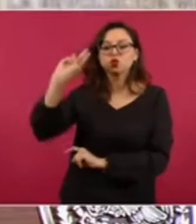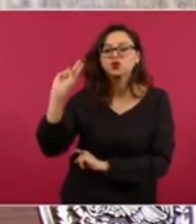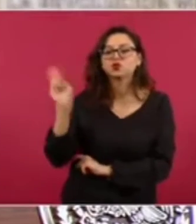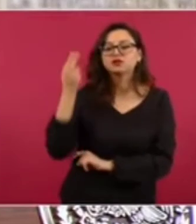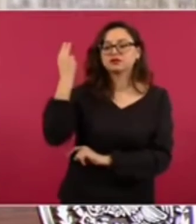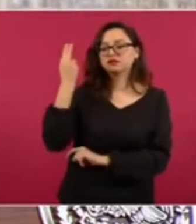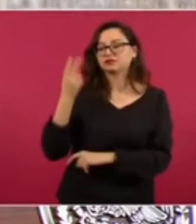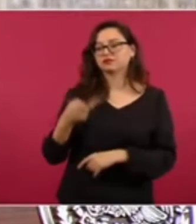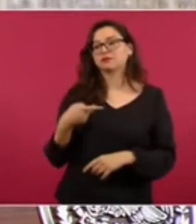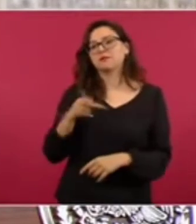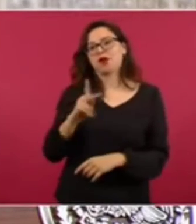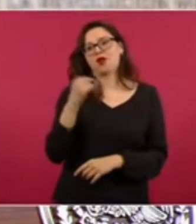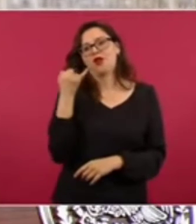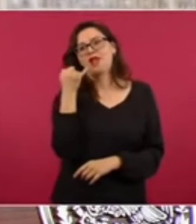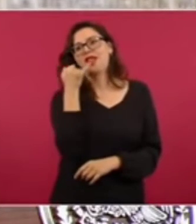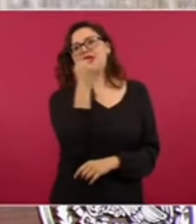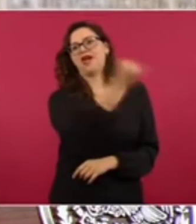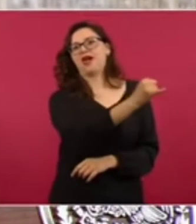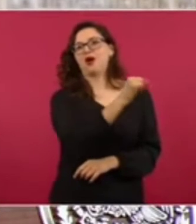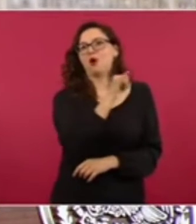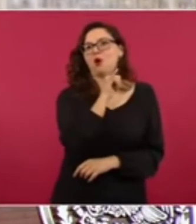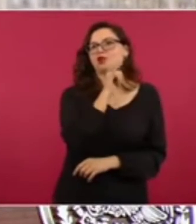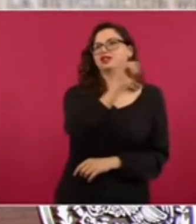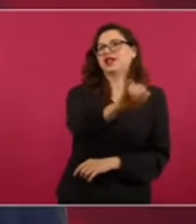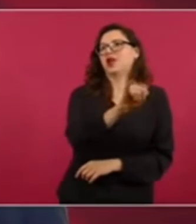de que en los lugares más apartados,